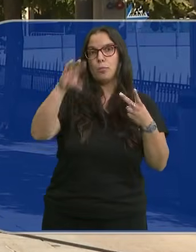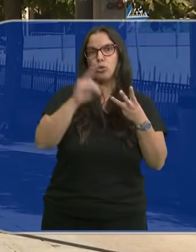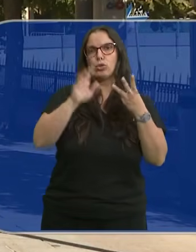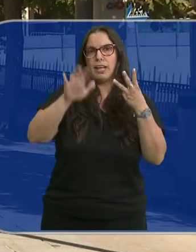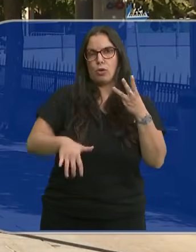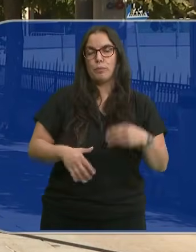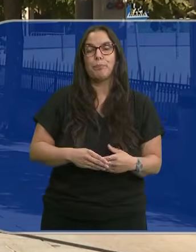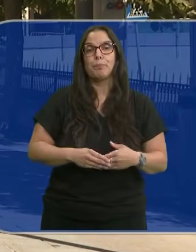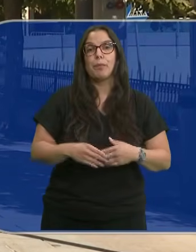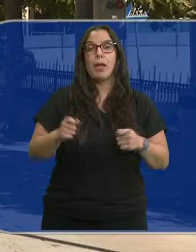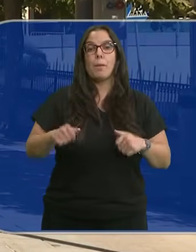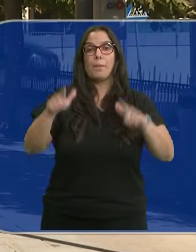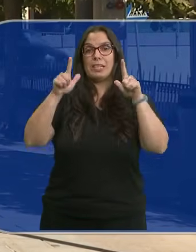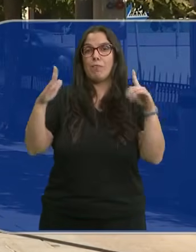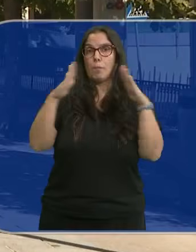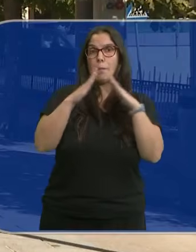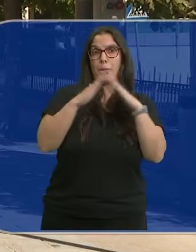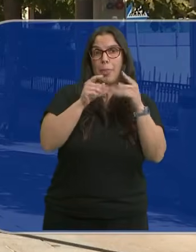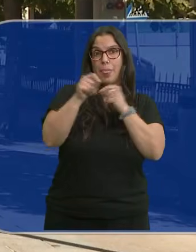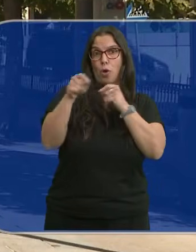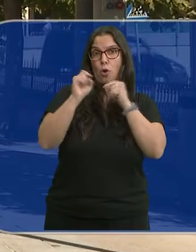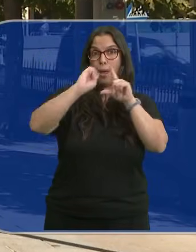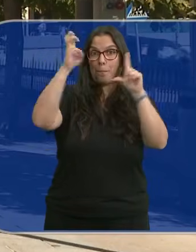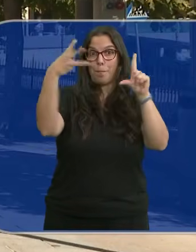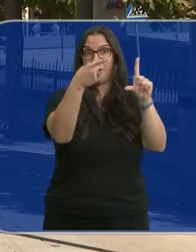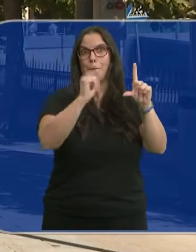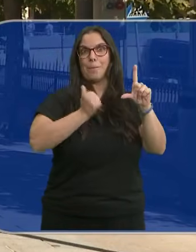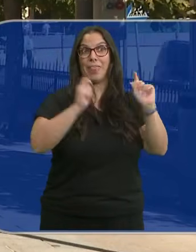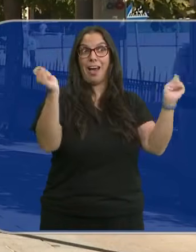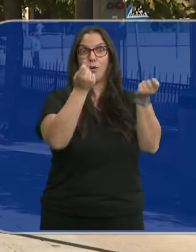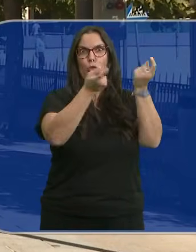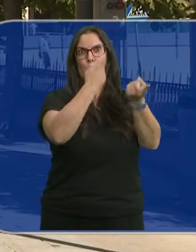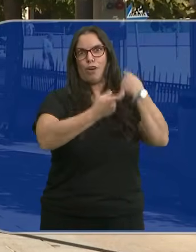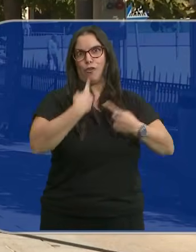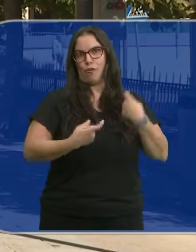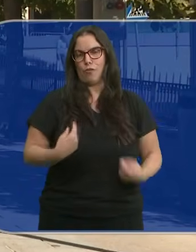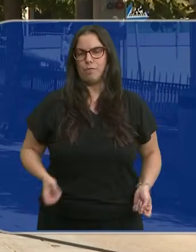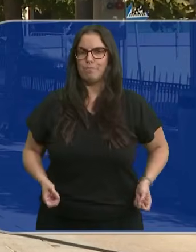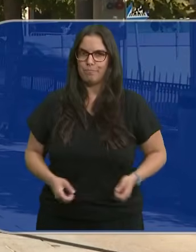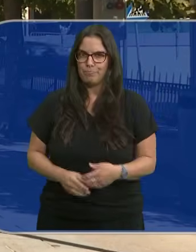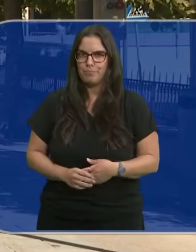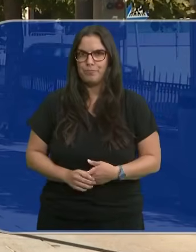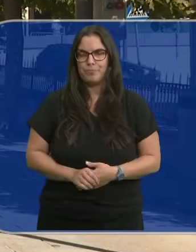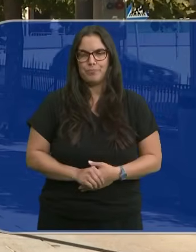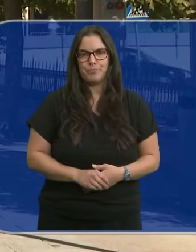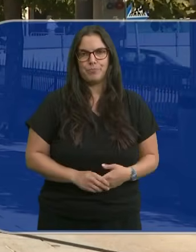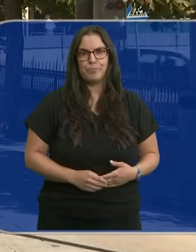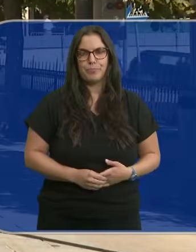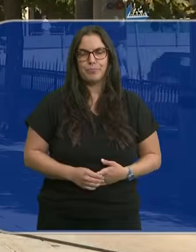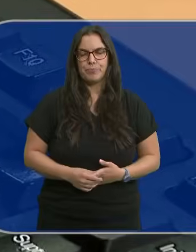y León. Las plataformas de vivienda online ya han comenzado a retirar los anuncios de estos alojamientos.